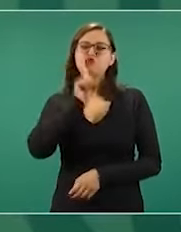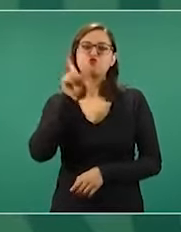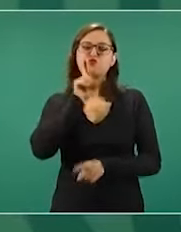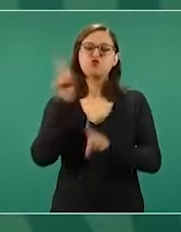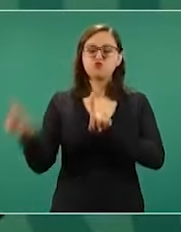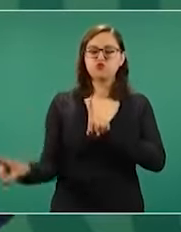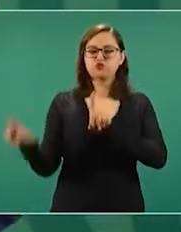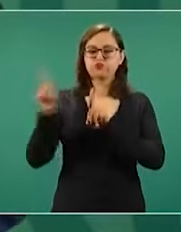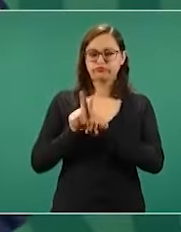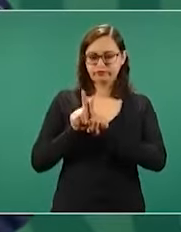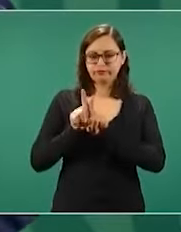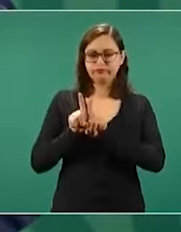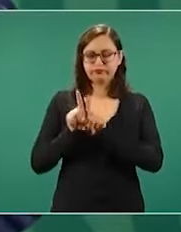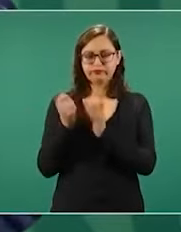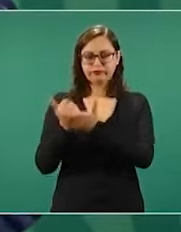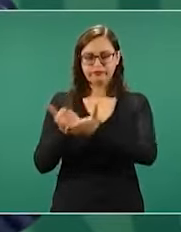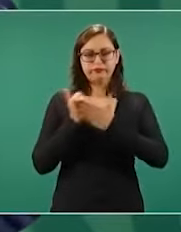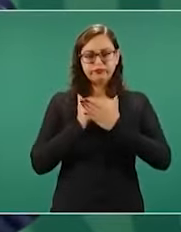Estela Ríos,